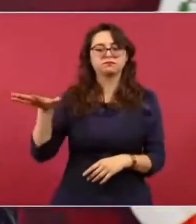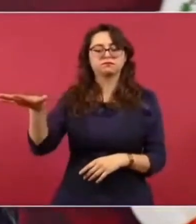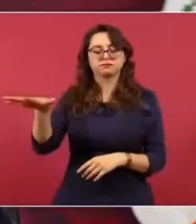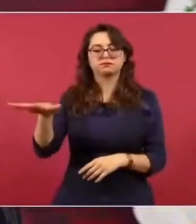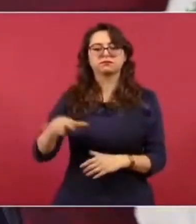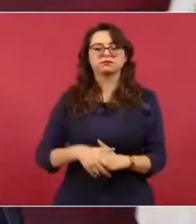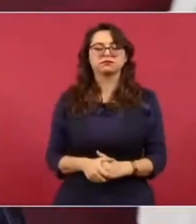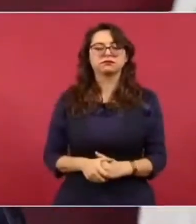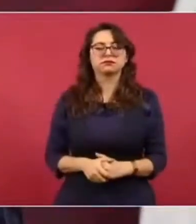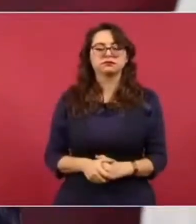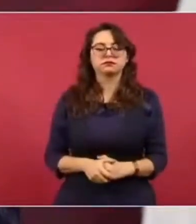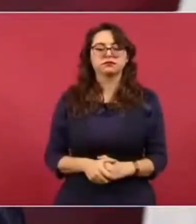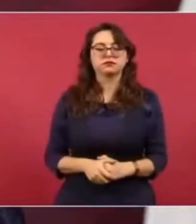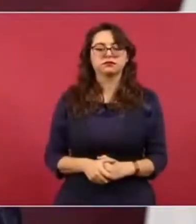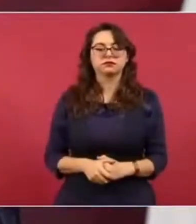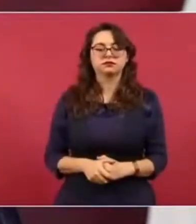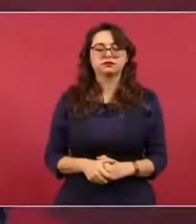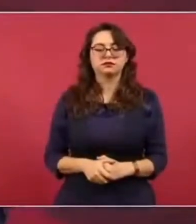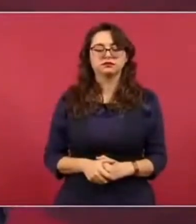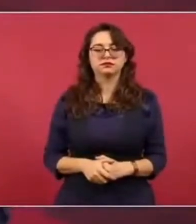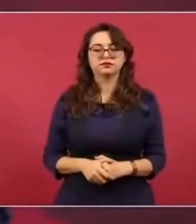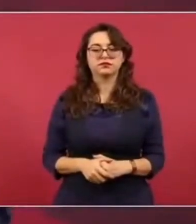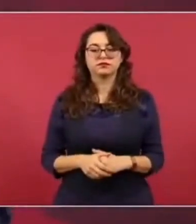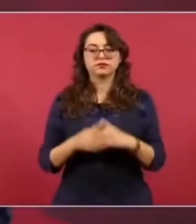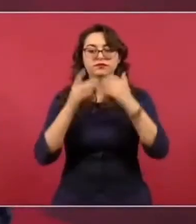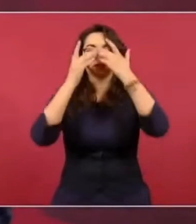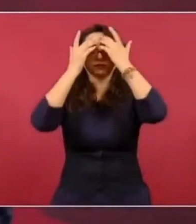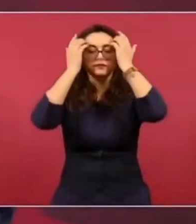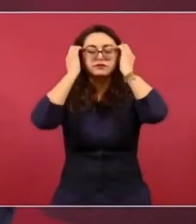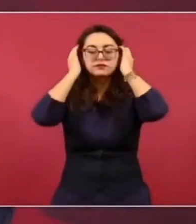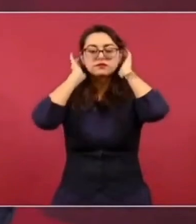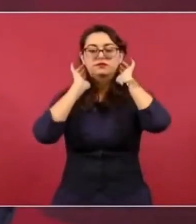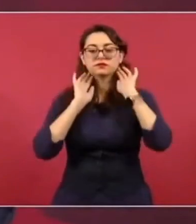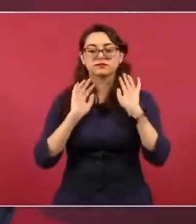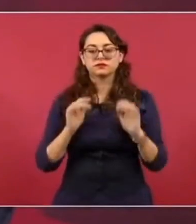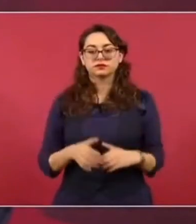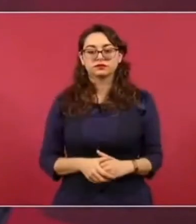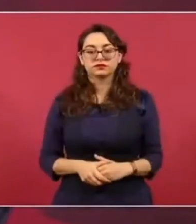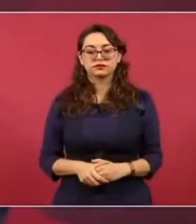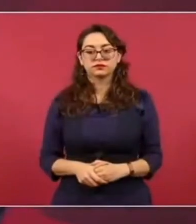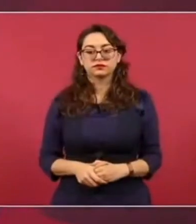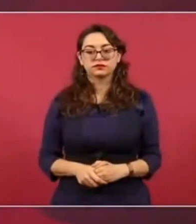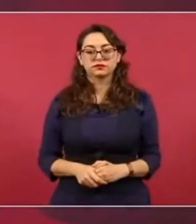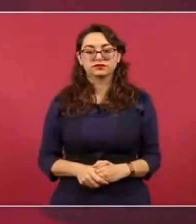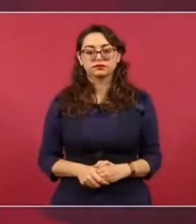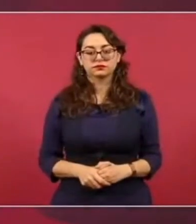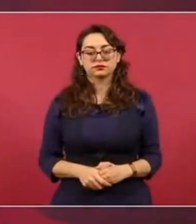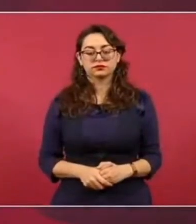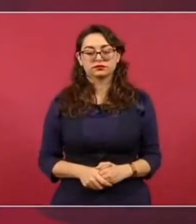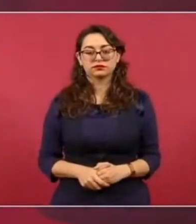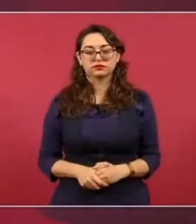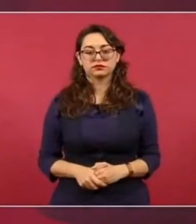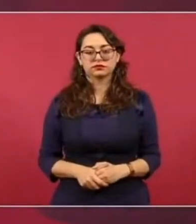Entonces, voy también a dejar